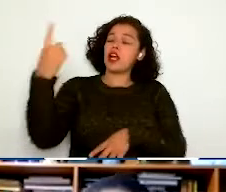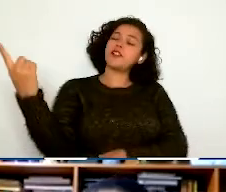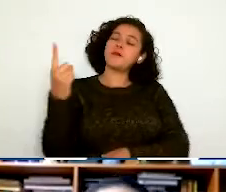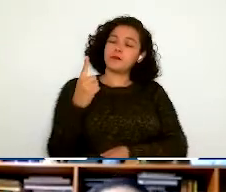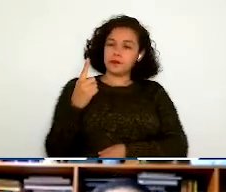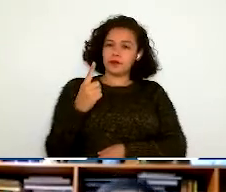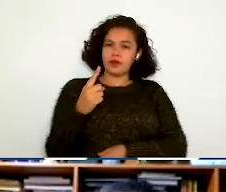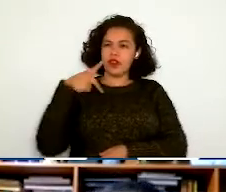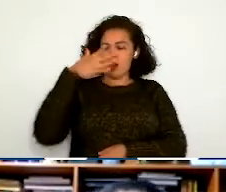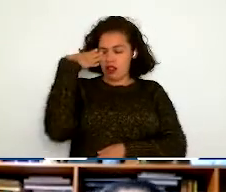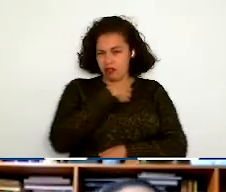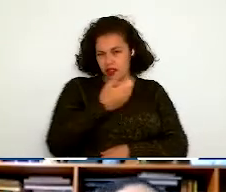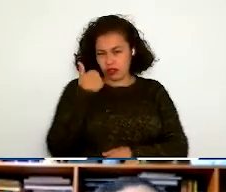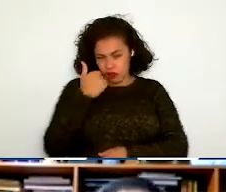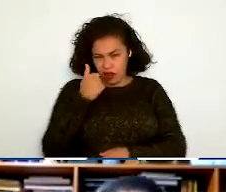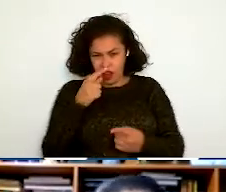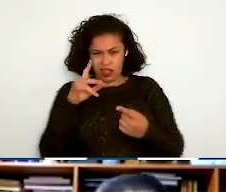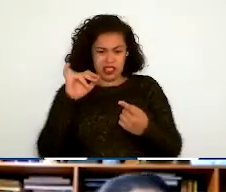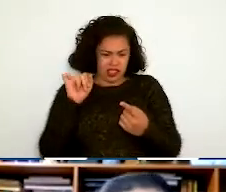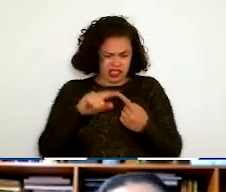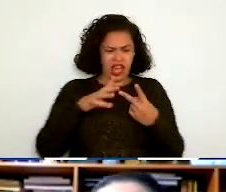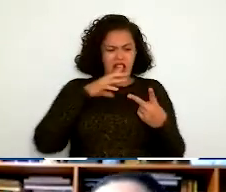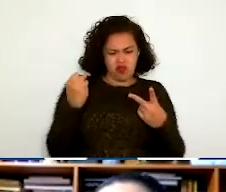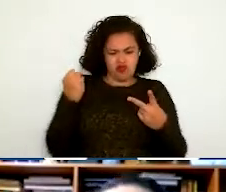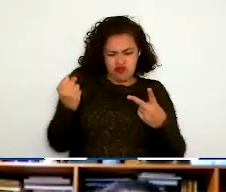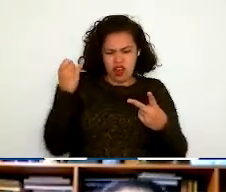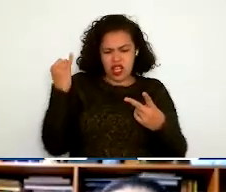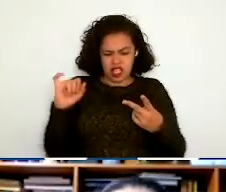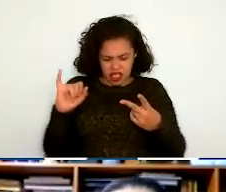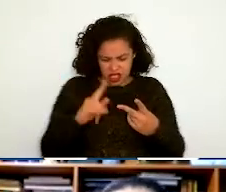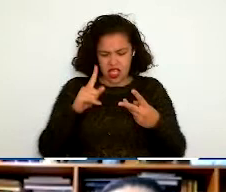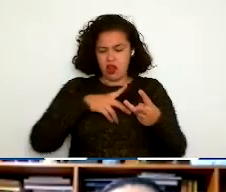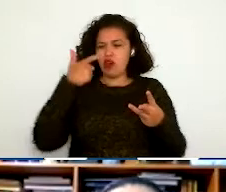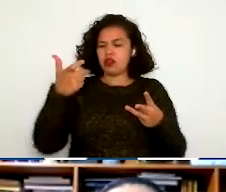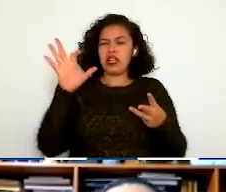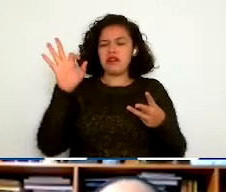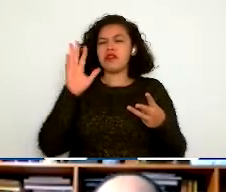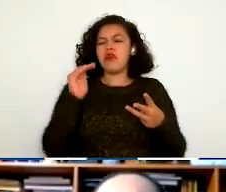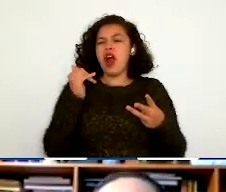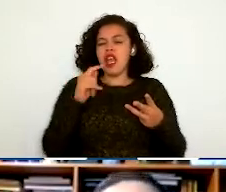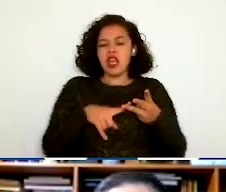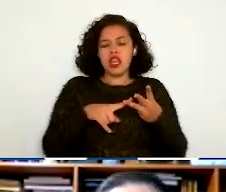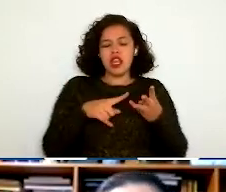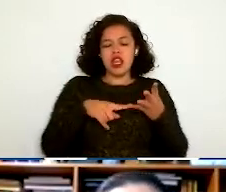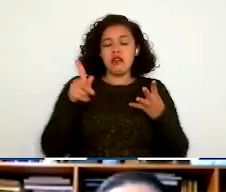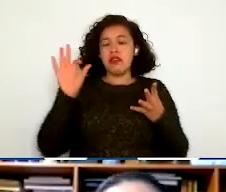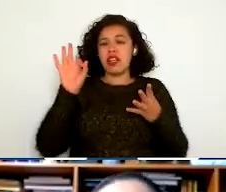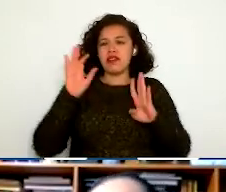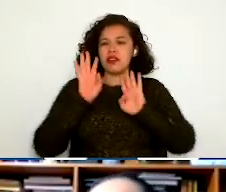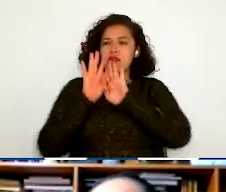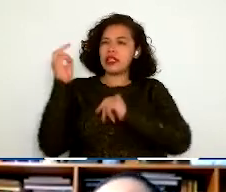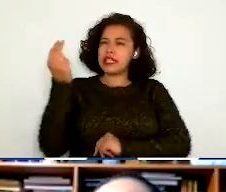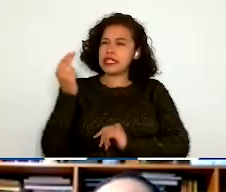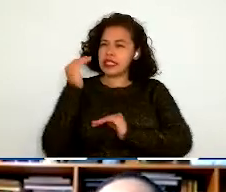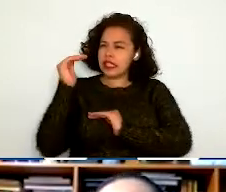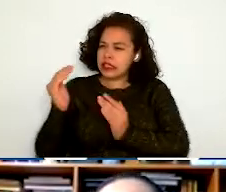es que no tenga esa capacidad, no es que no tenga esa fortaleza o esos recursos, sino simplemente no están potencializados o